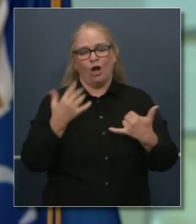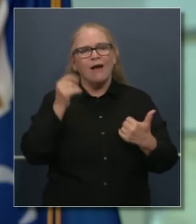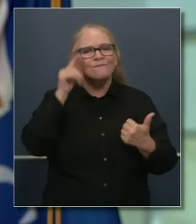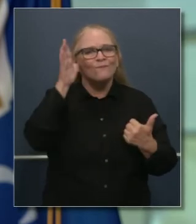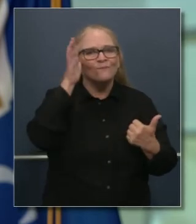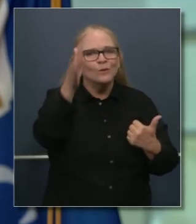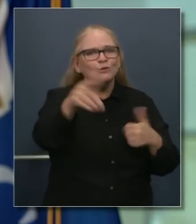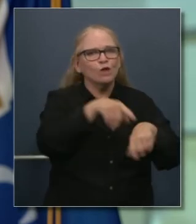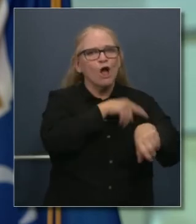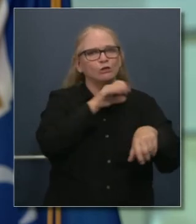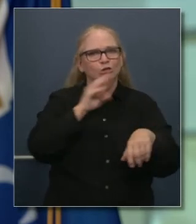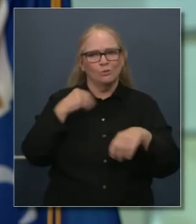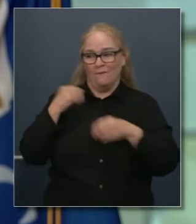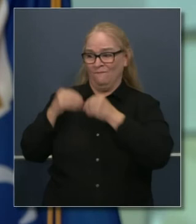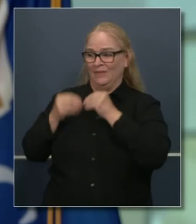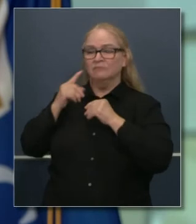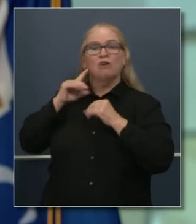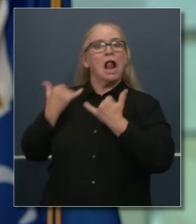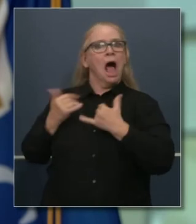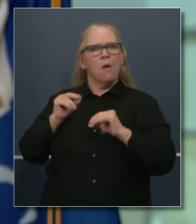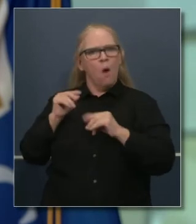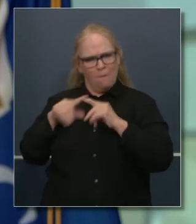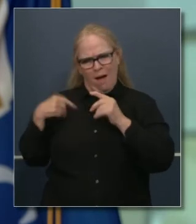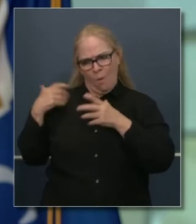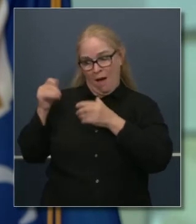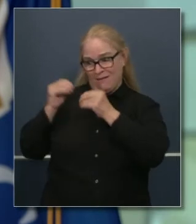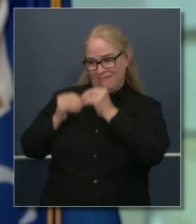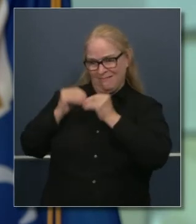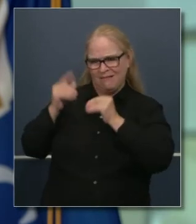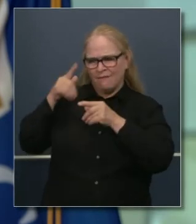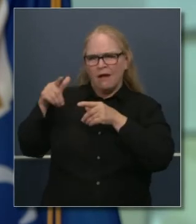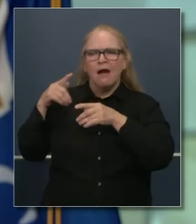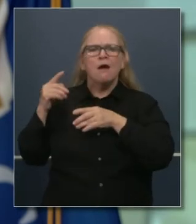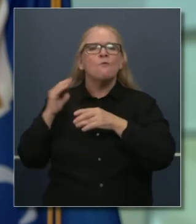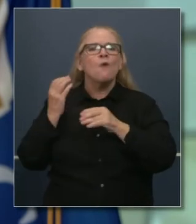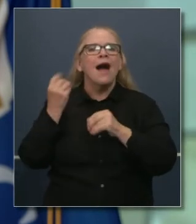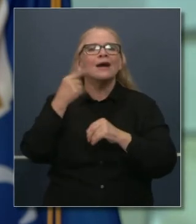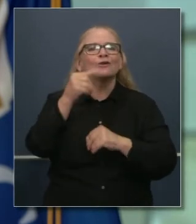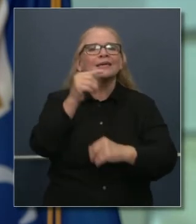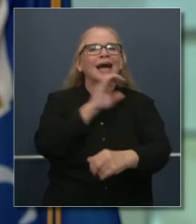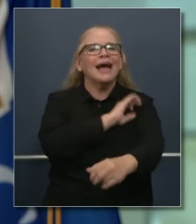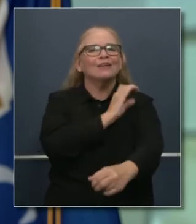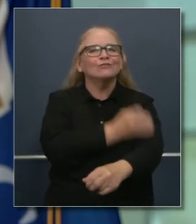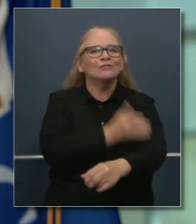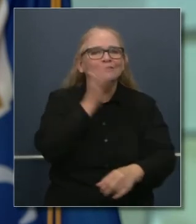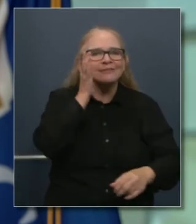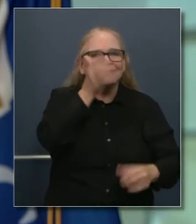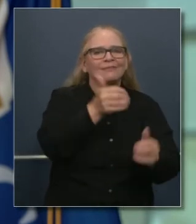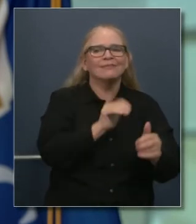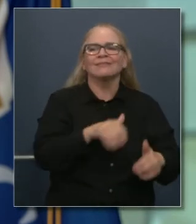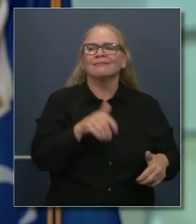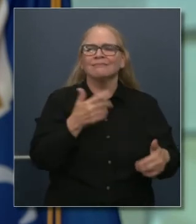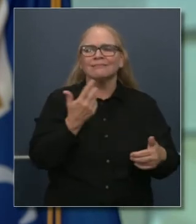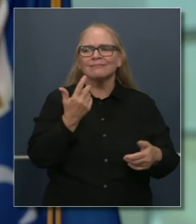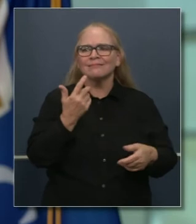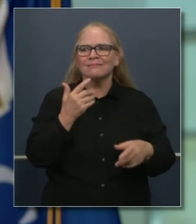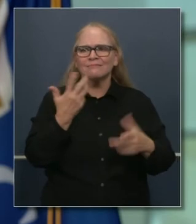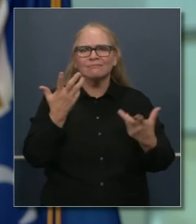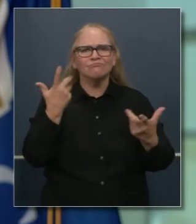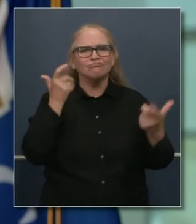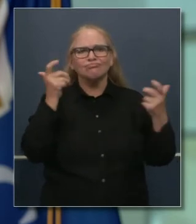plazo mediano y largo para un futuro de energía verdes que se puedan mantener